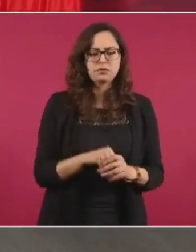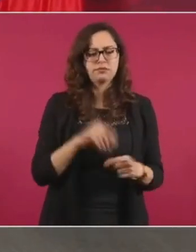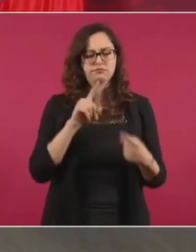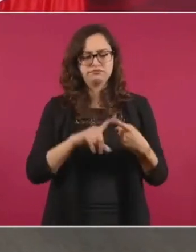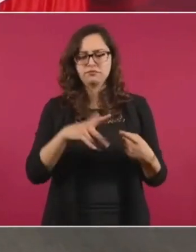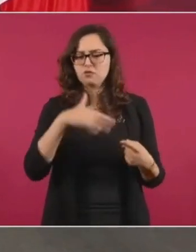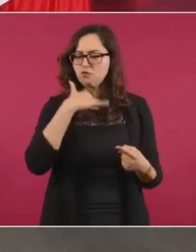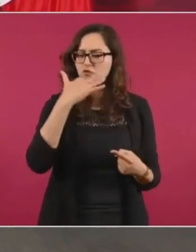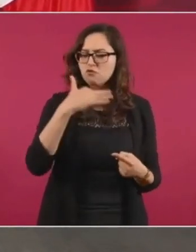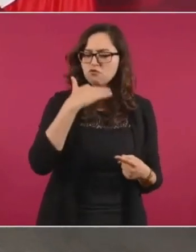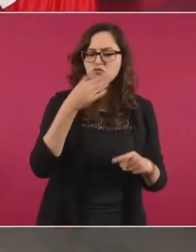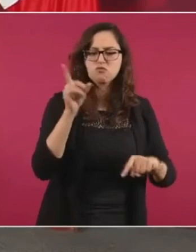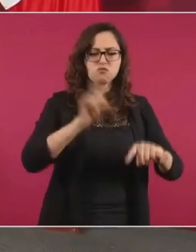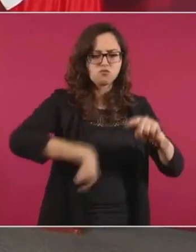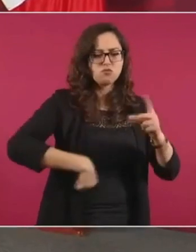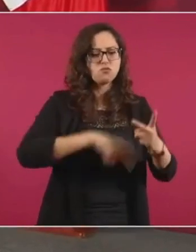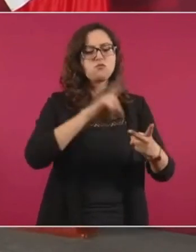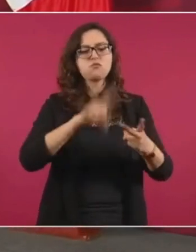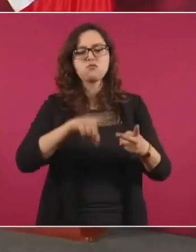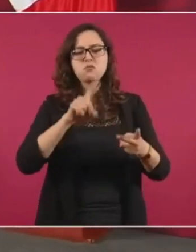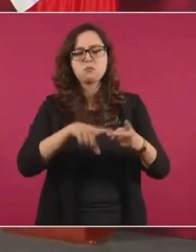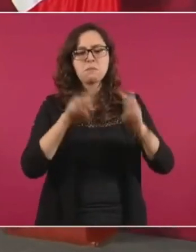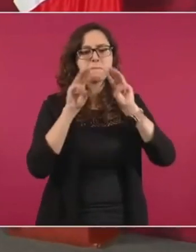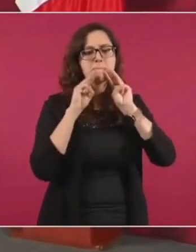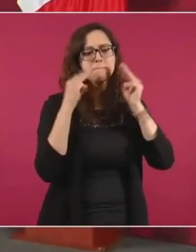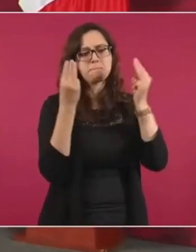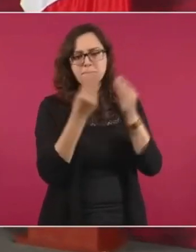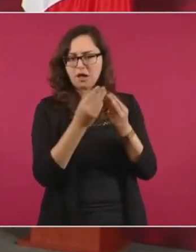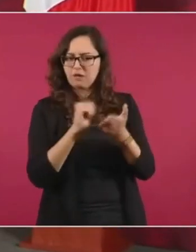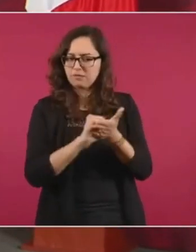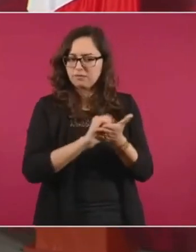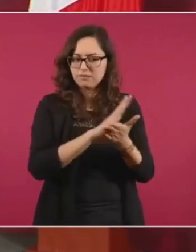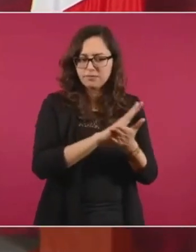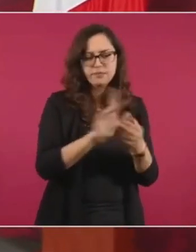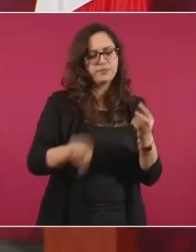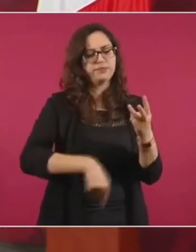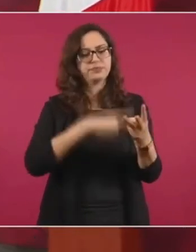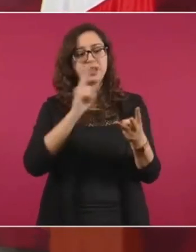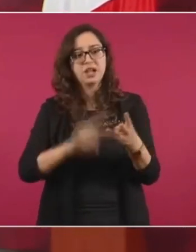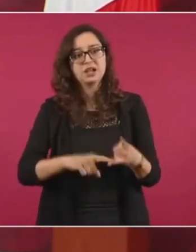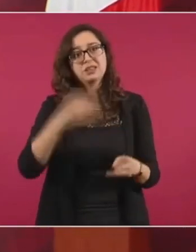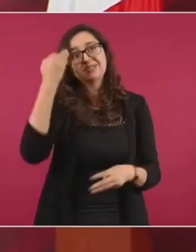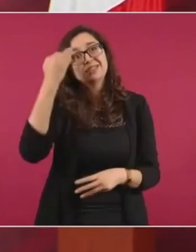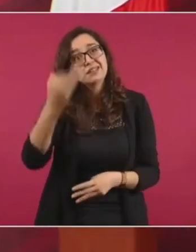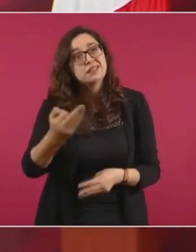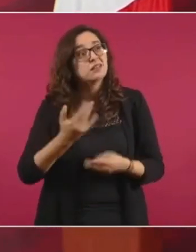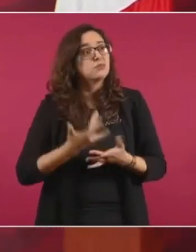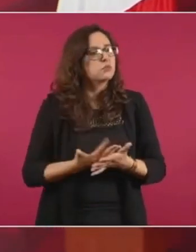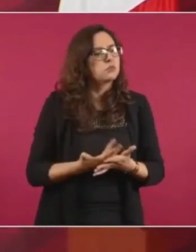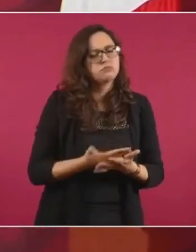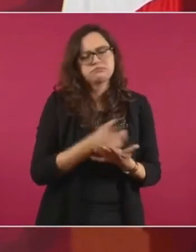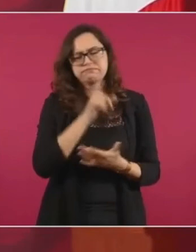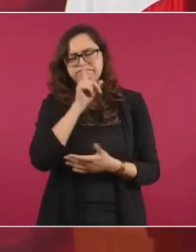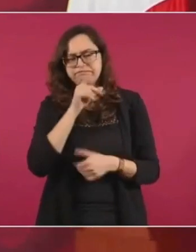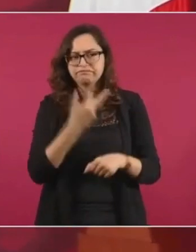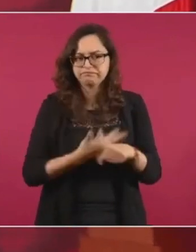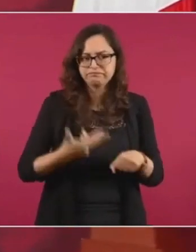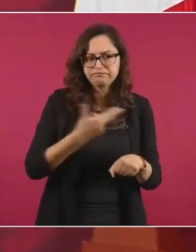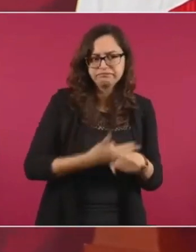corrupción, que no haya contrabando, que no haya demoras,